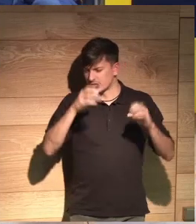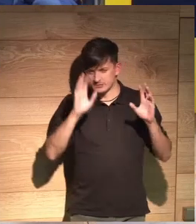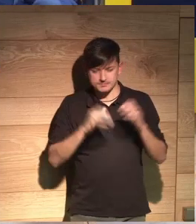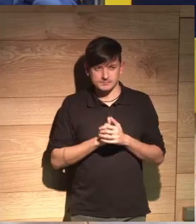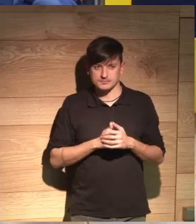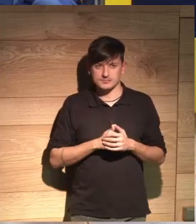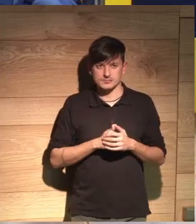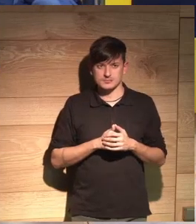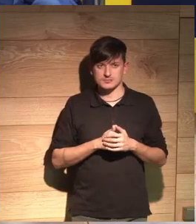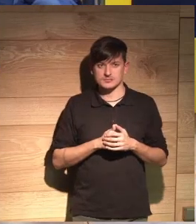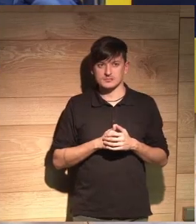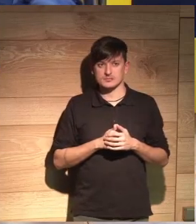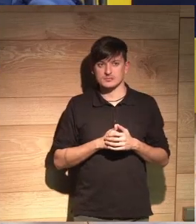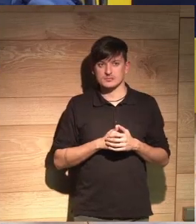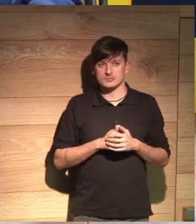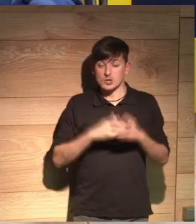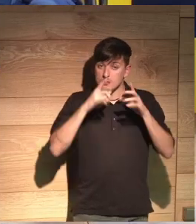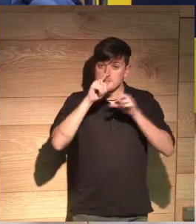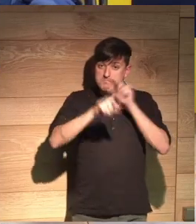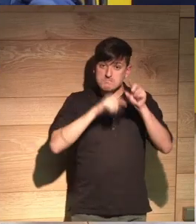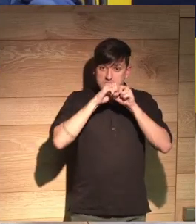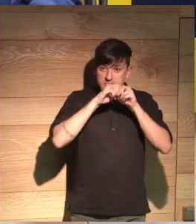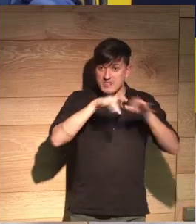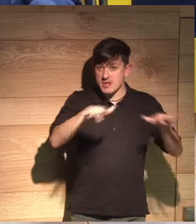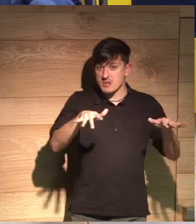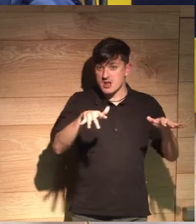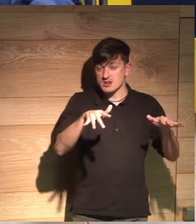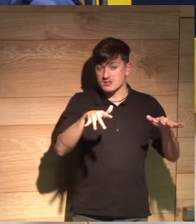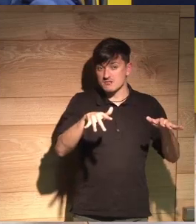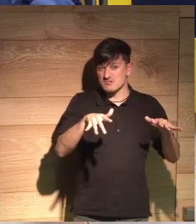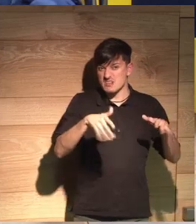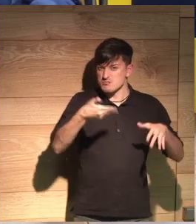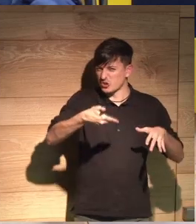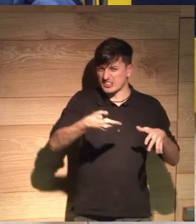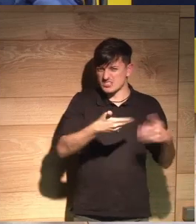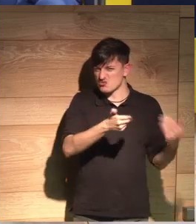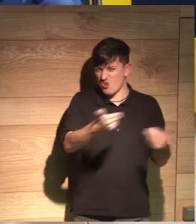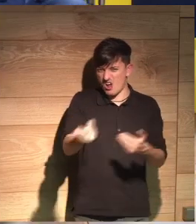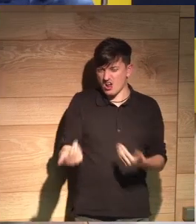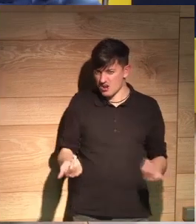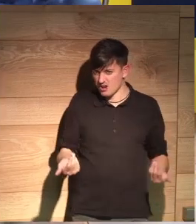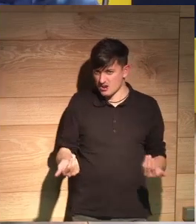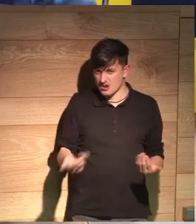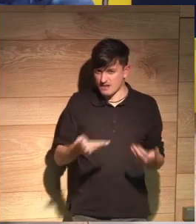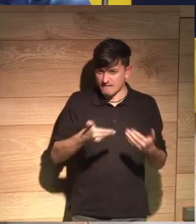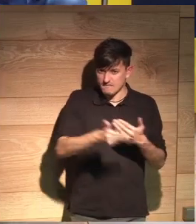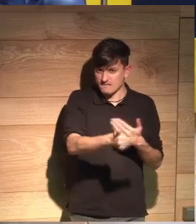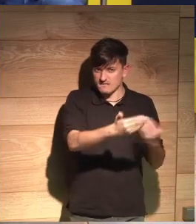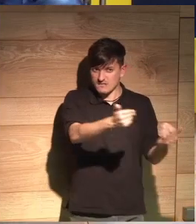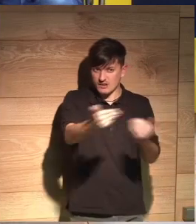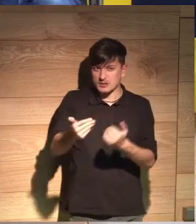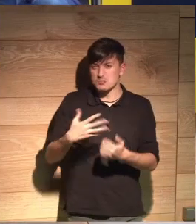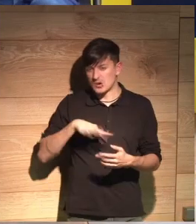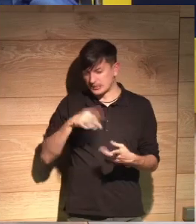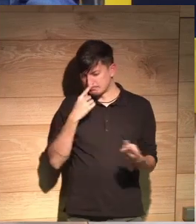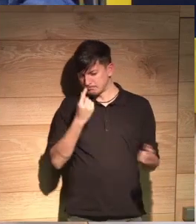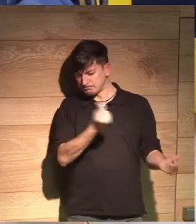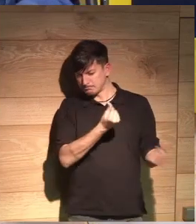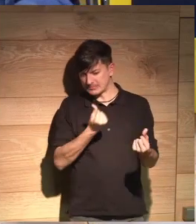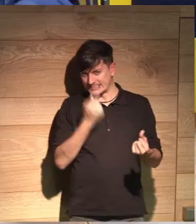no vamos pandemia sólo hemos tenido pandemias muy grande por por muchos años de ejercicio y también no